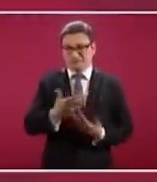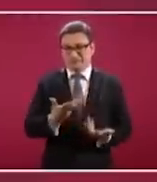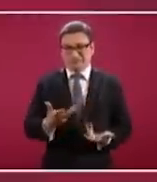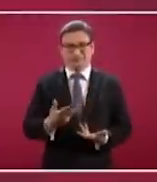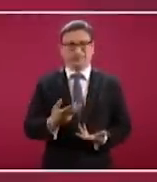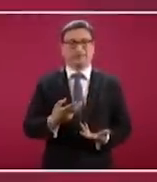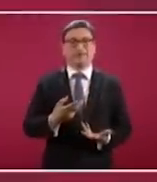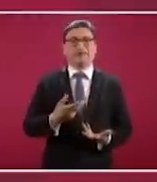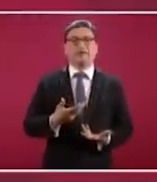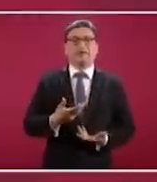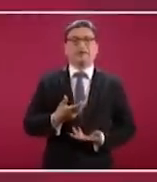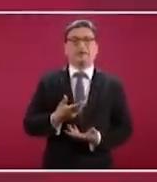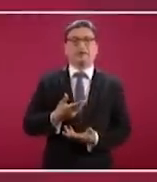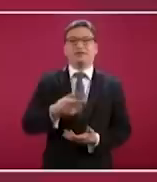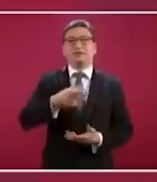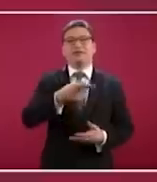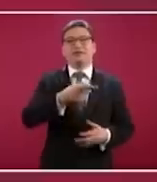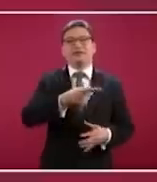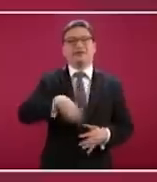defendiendo